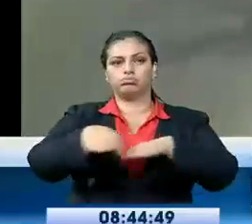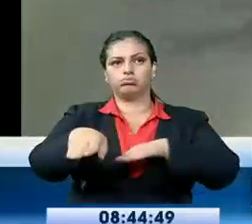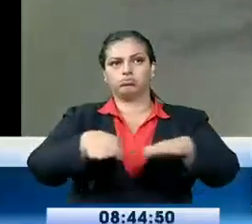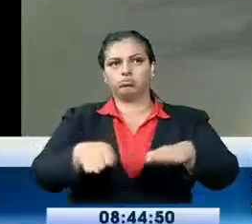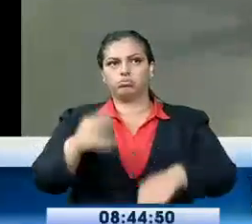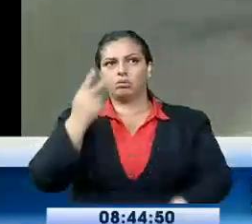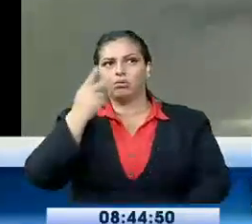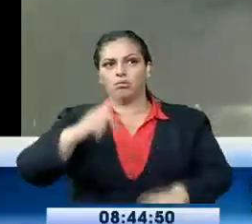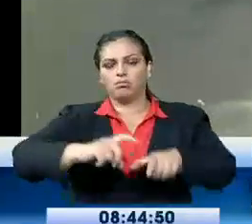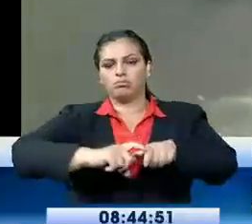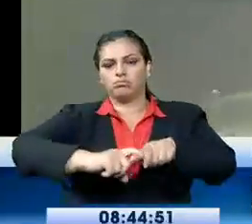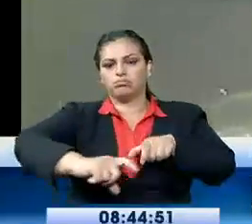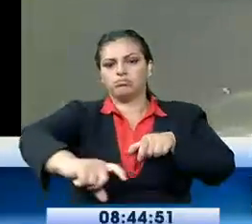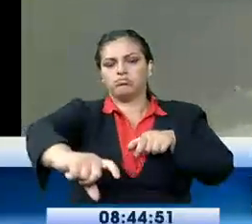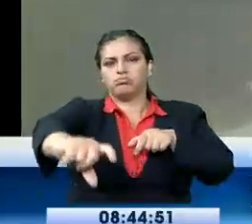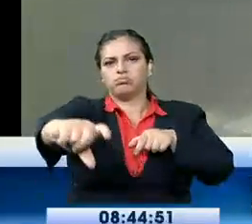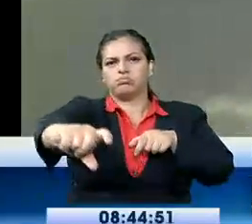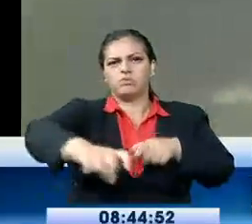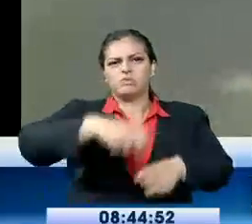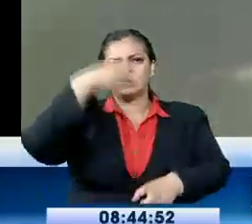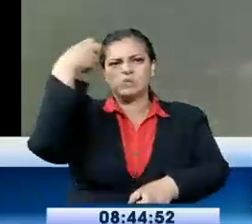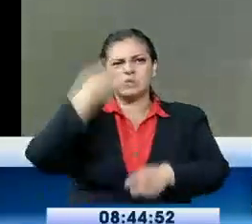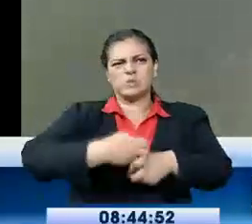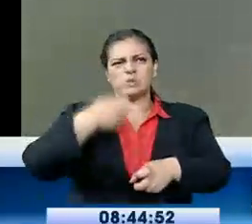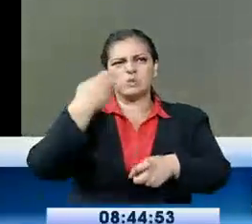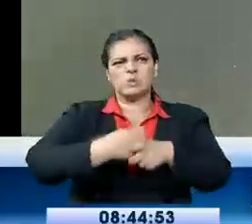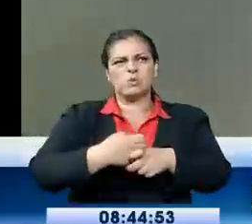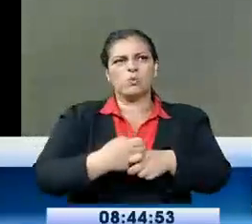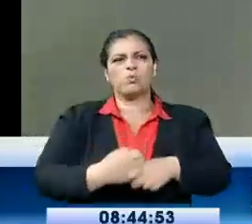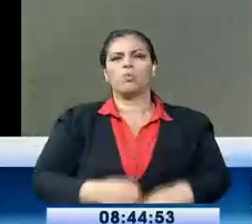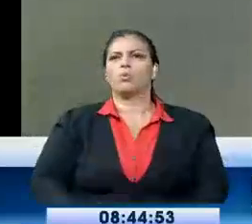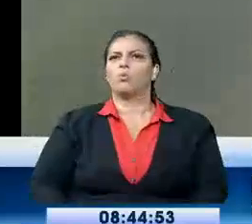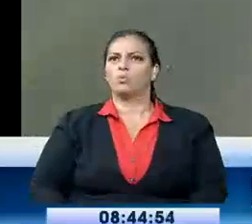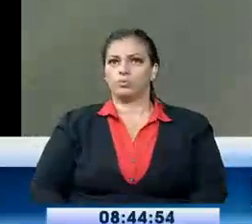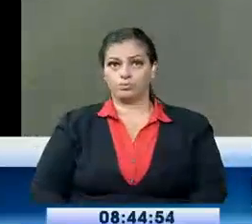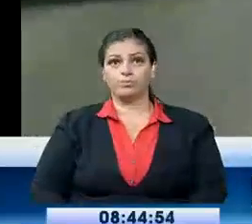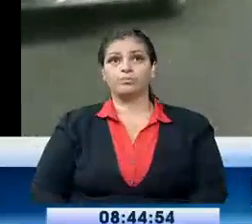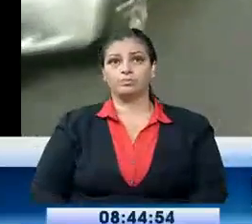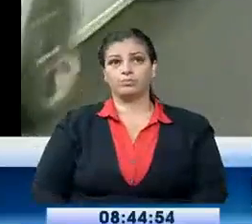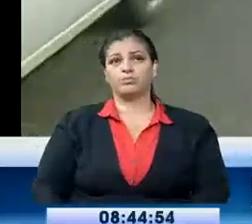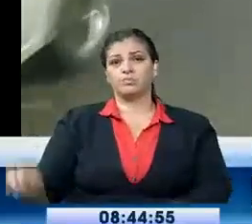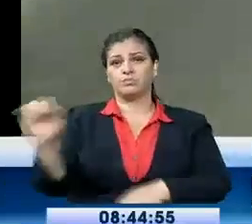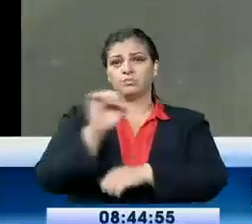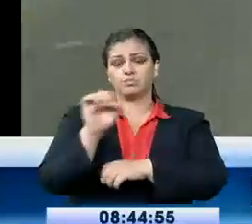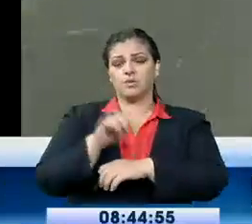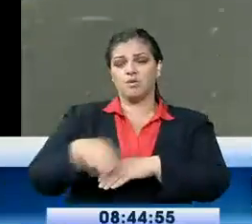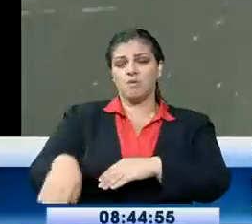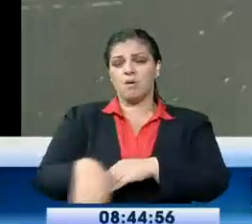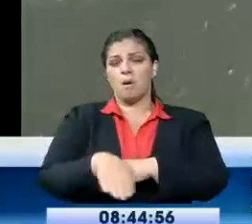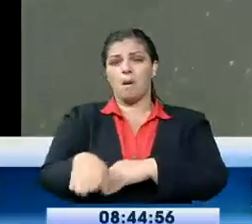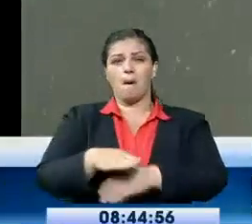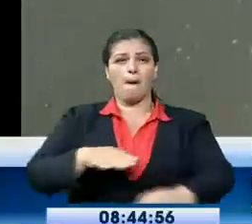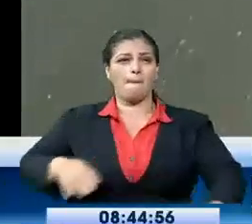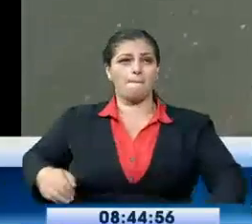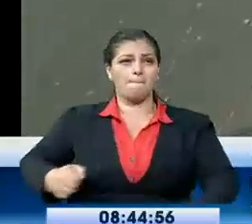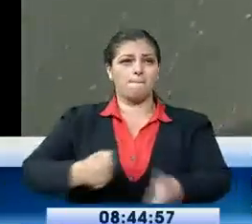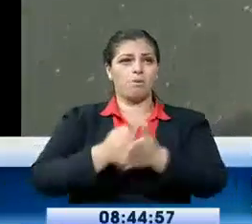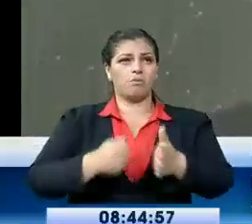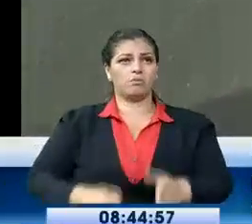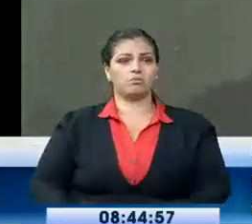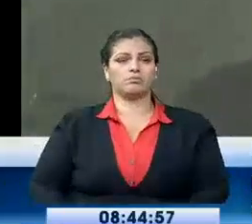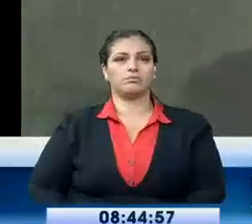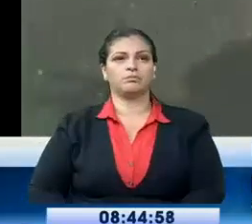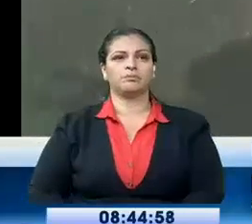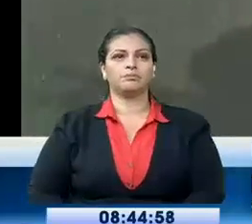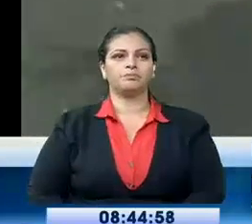observando. Agentes de la Autoridad de Tránsito Municipal ya los han arrimado, los han colocado en el lugar donde